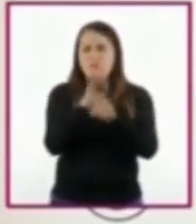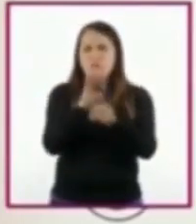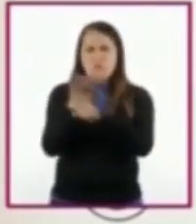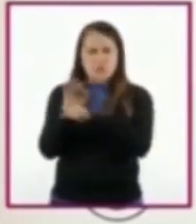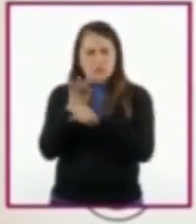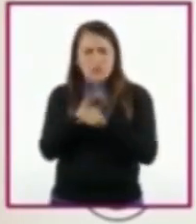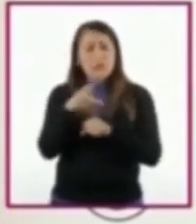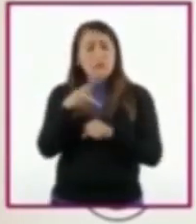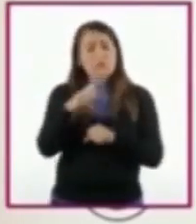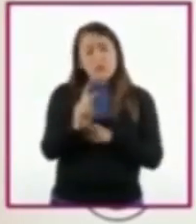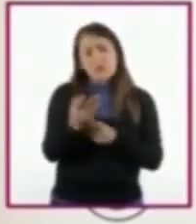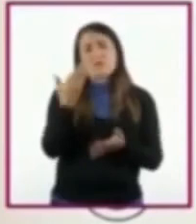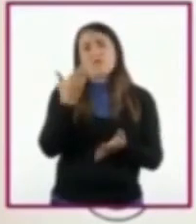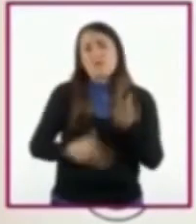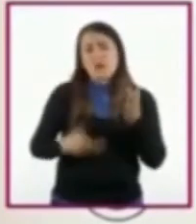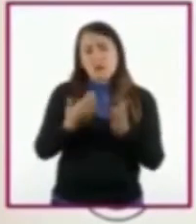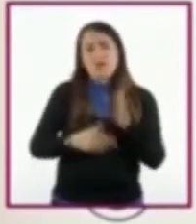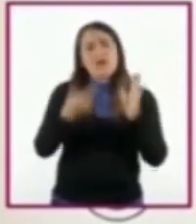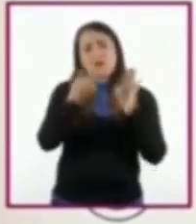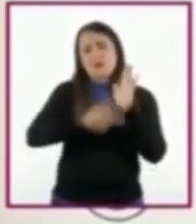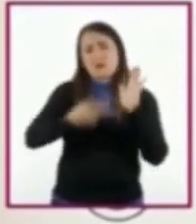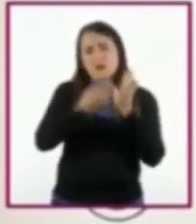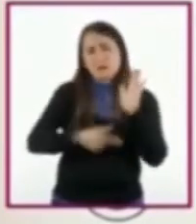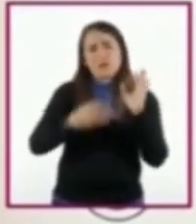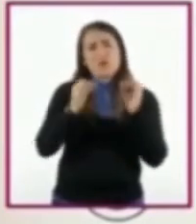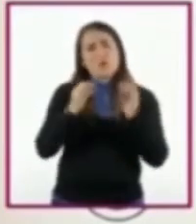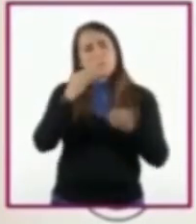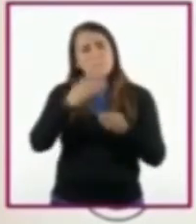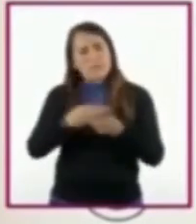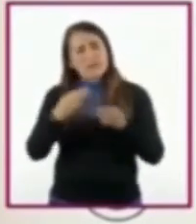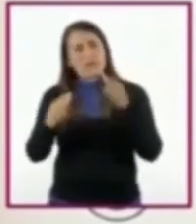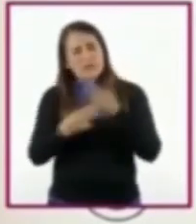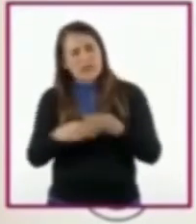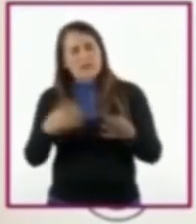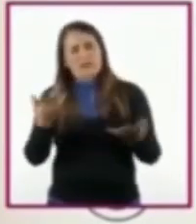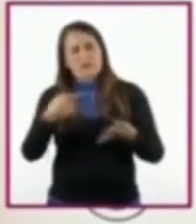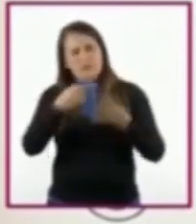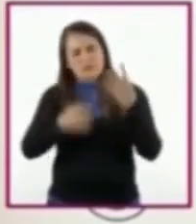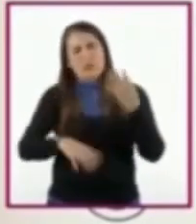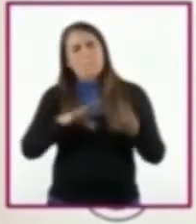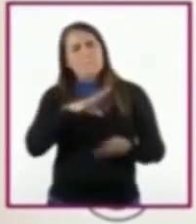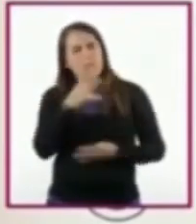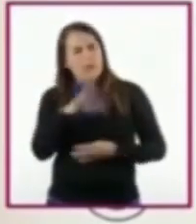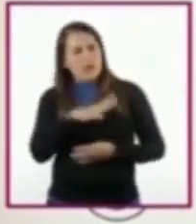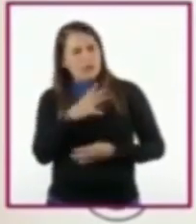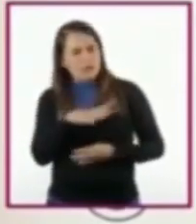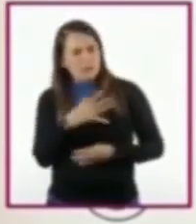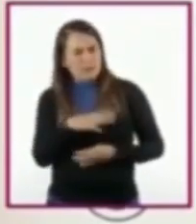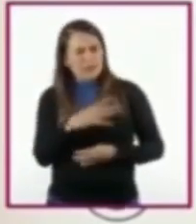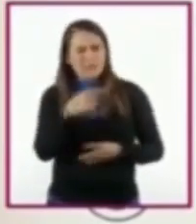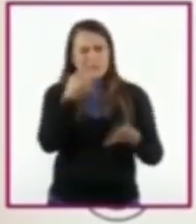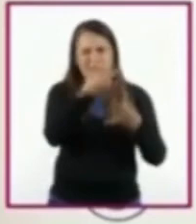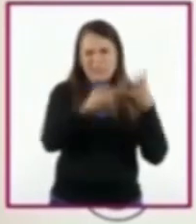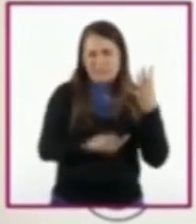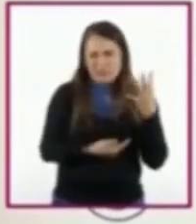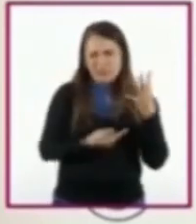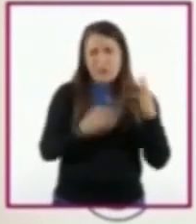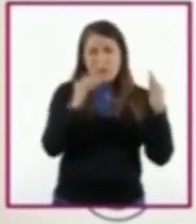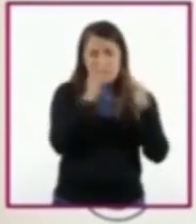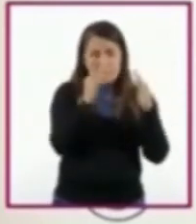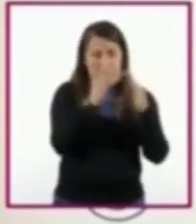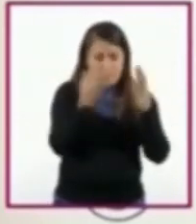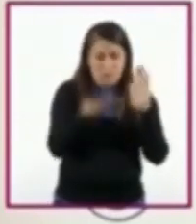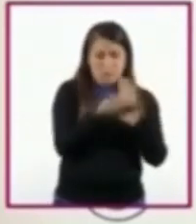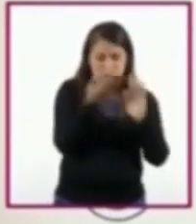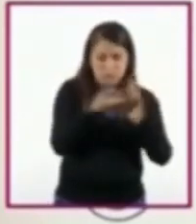la falta de acceso a herramientas y materiales más complejos y de mejor calidad hace que no puedan hacer